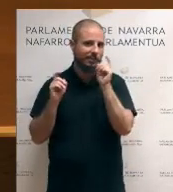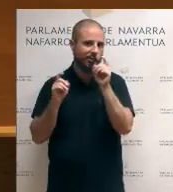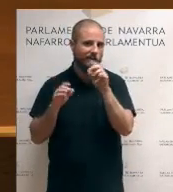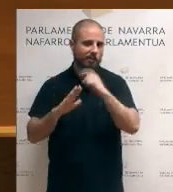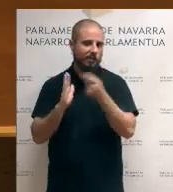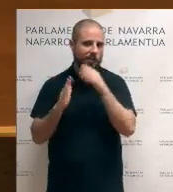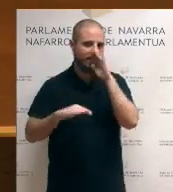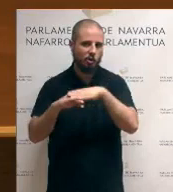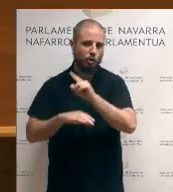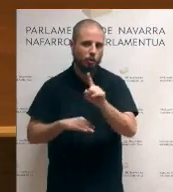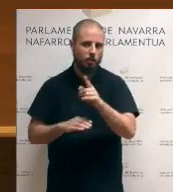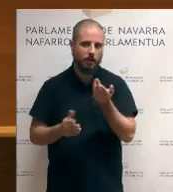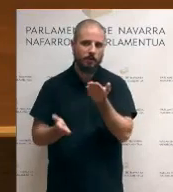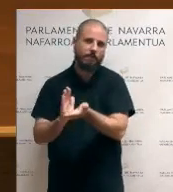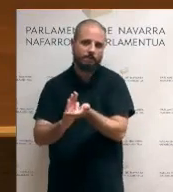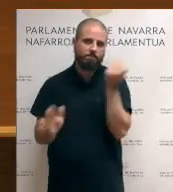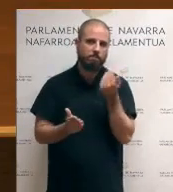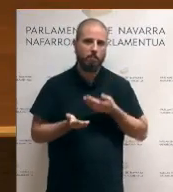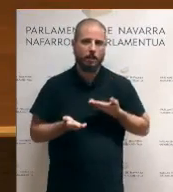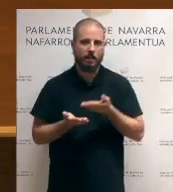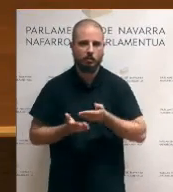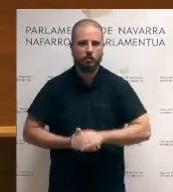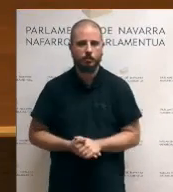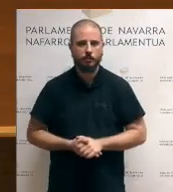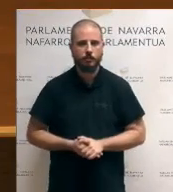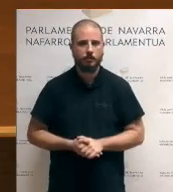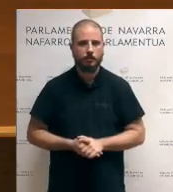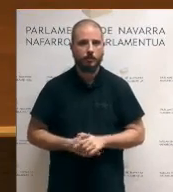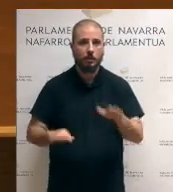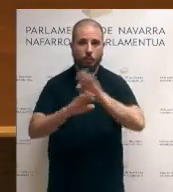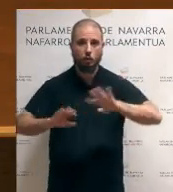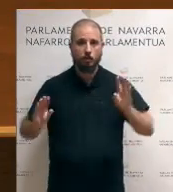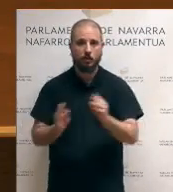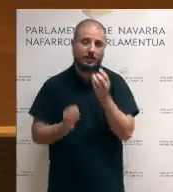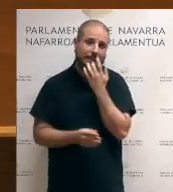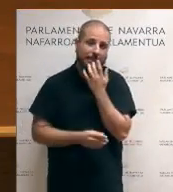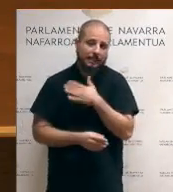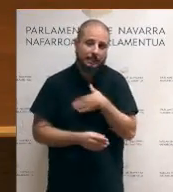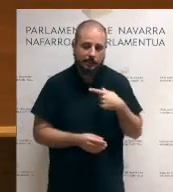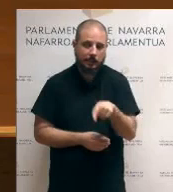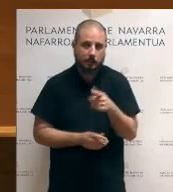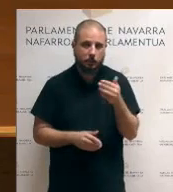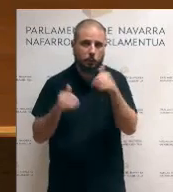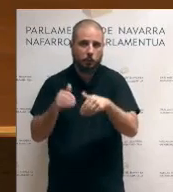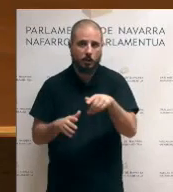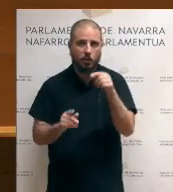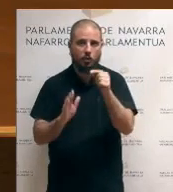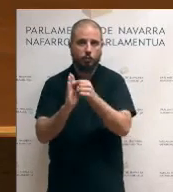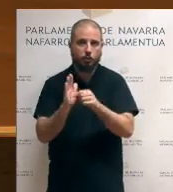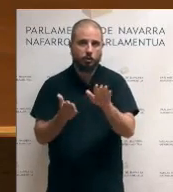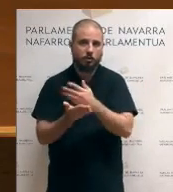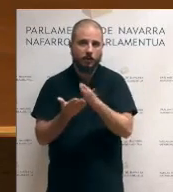la legalidad vigente. Termino. Y en resumen, le decía antes, si tiene a bien poder votar por puntos, votaremos no al punto